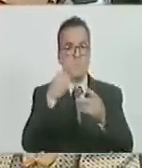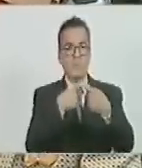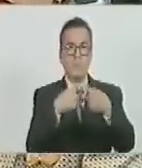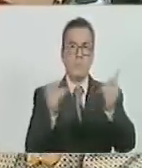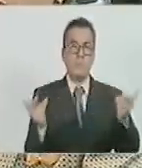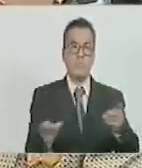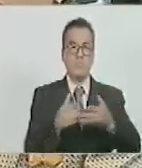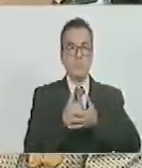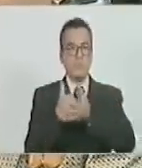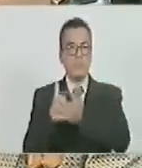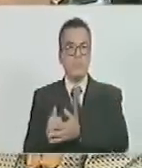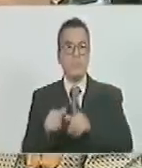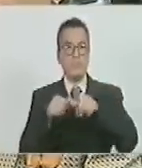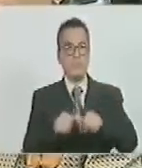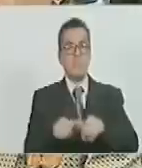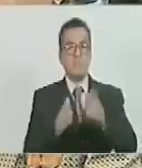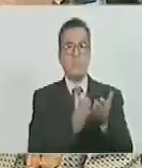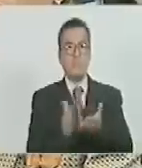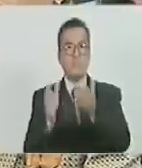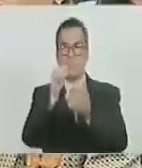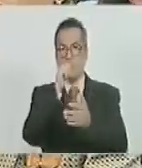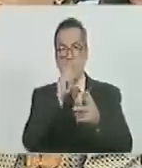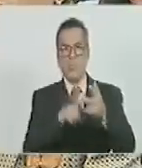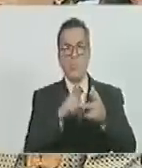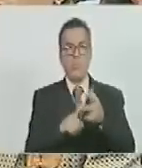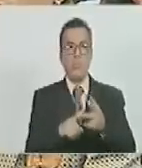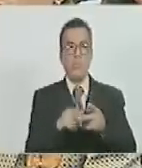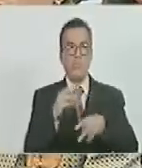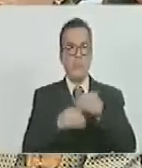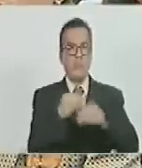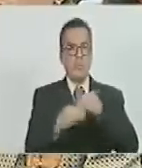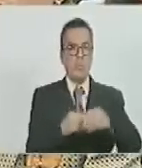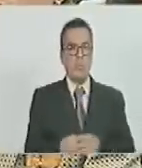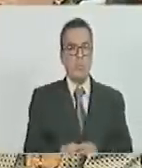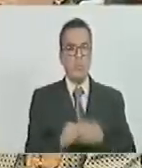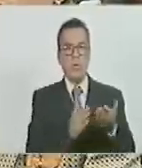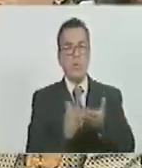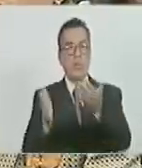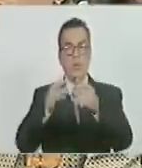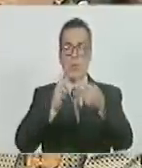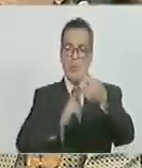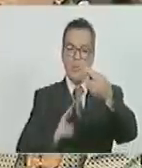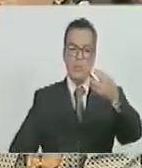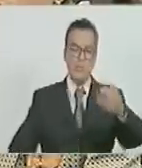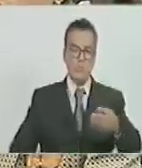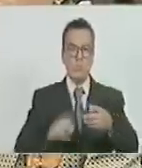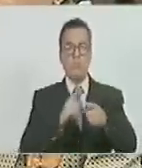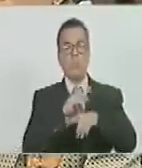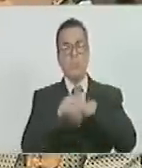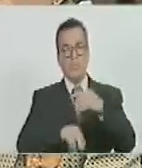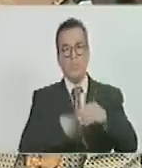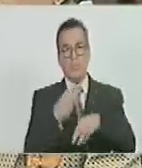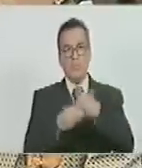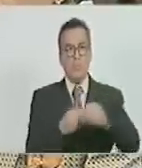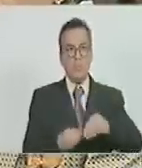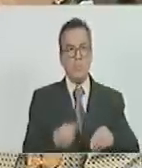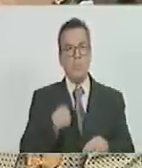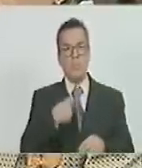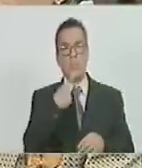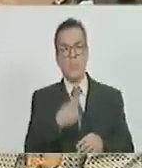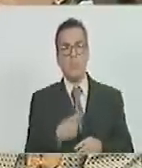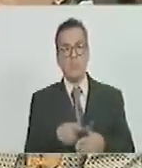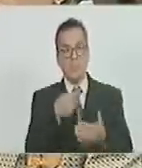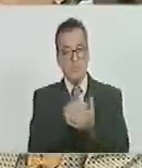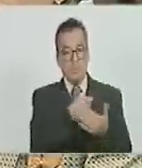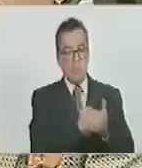para que sirvan para el restablecimiento del servicio de agua, para que sirvan el restablecimiento del servicio eléctrico, para que puedan convertirse en bonos y